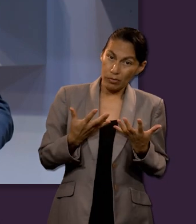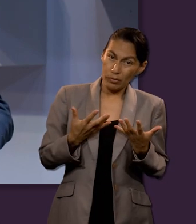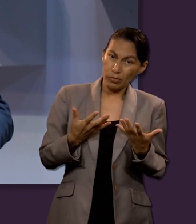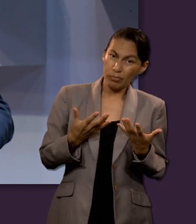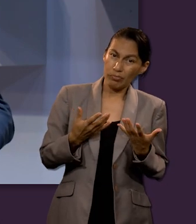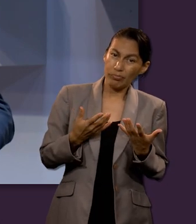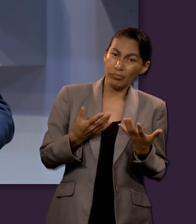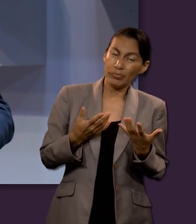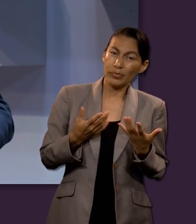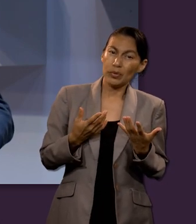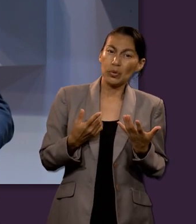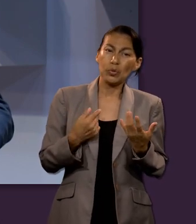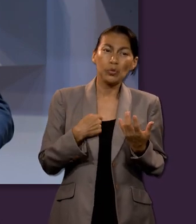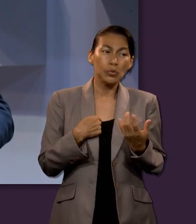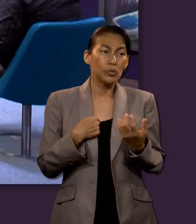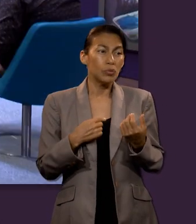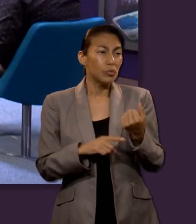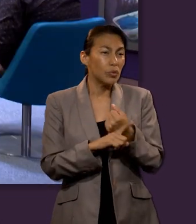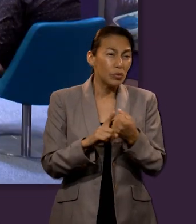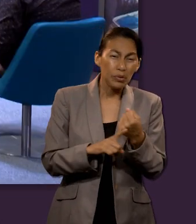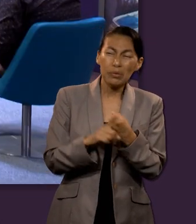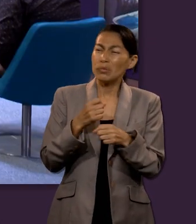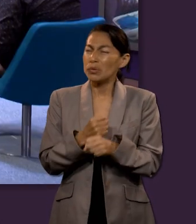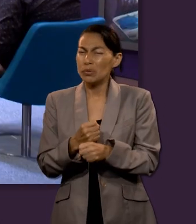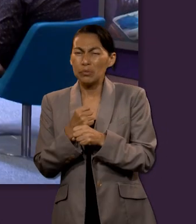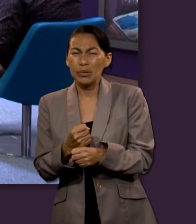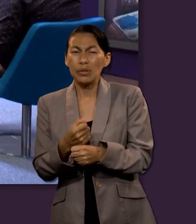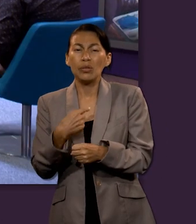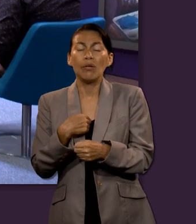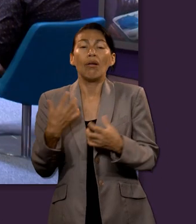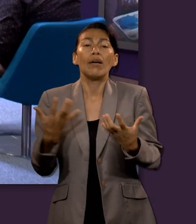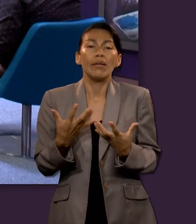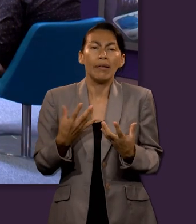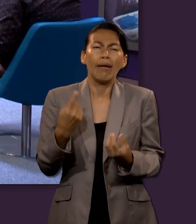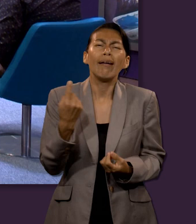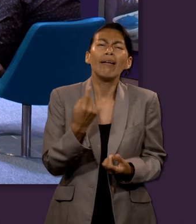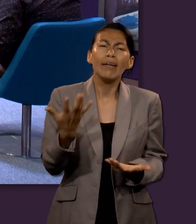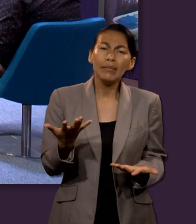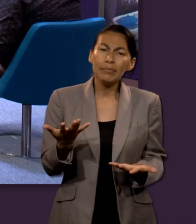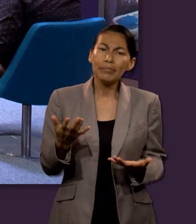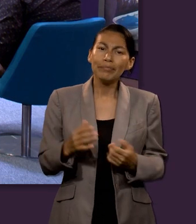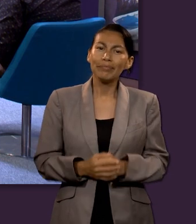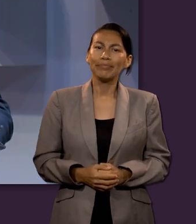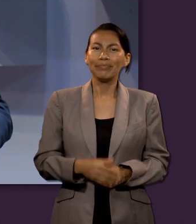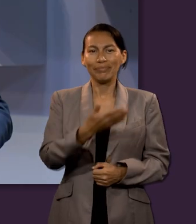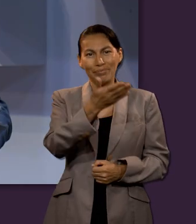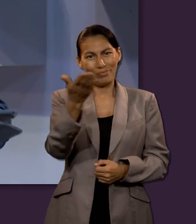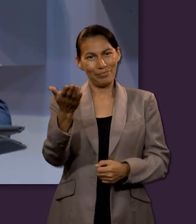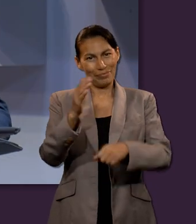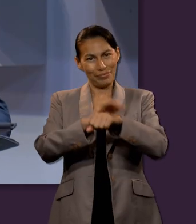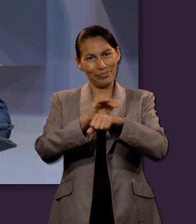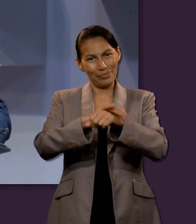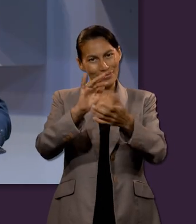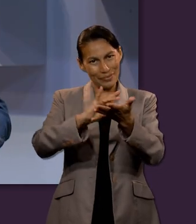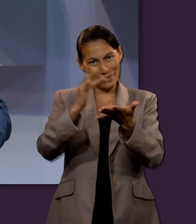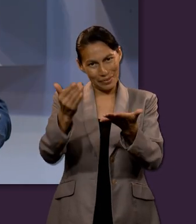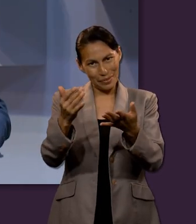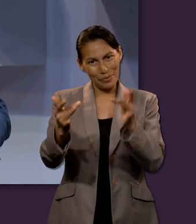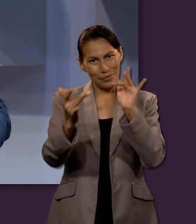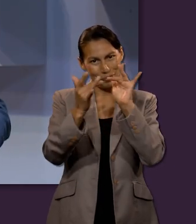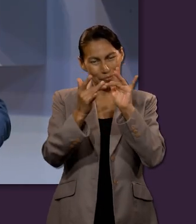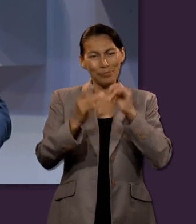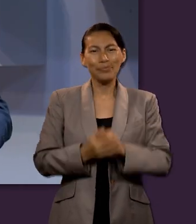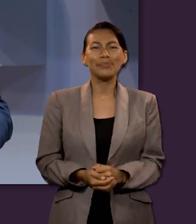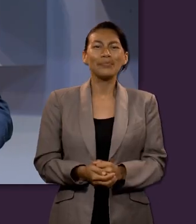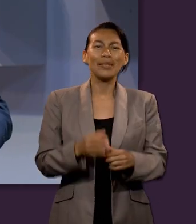que tomo yo ante las ante las circunstancias que estoy pasando muy bien gracias amigos por estar con nosotros vamos